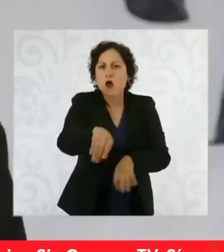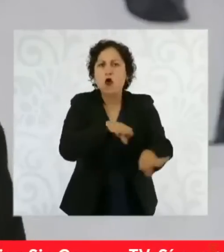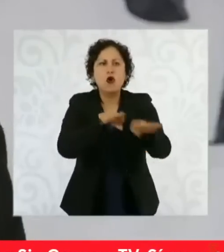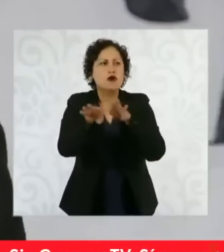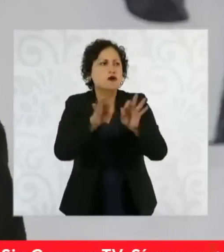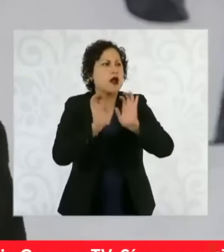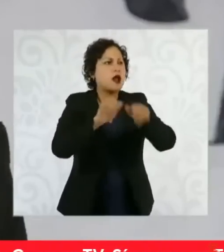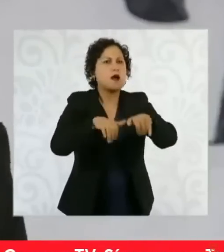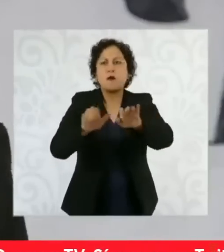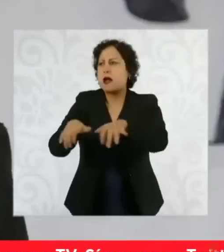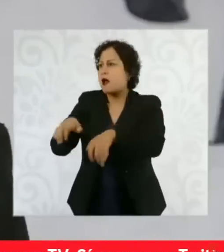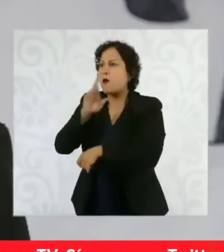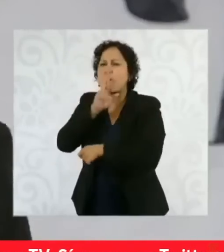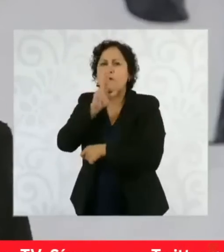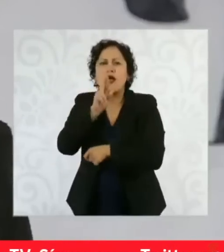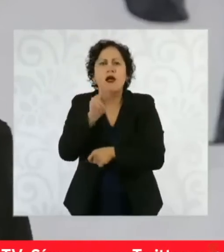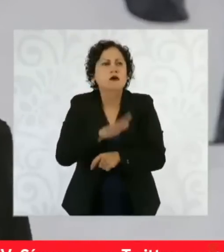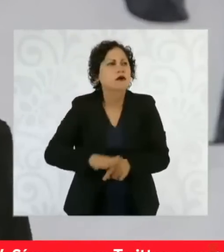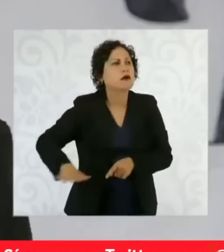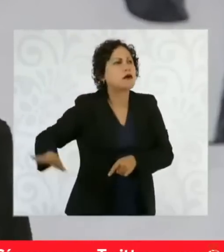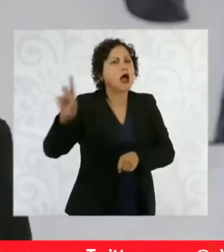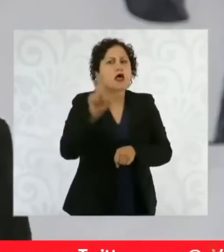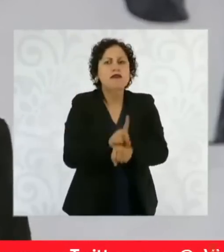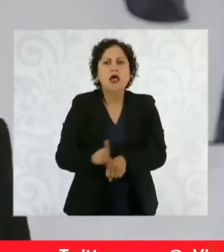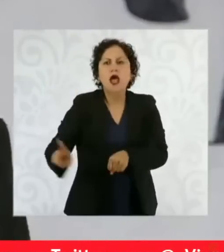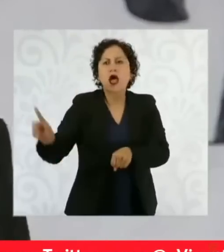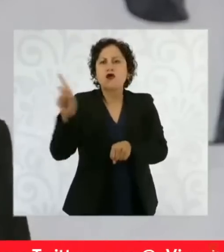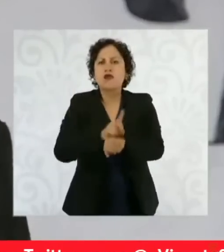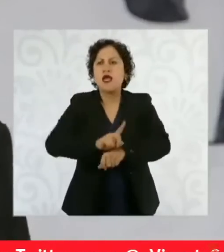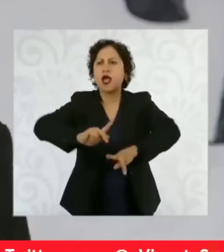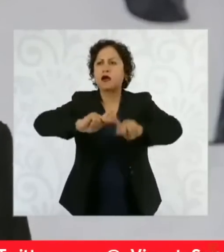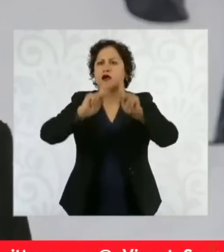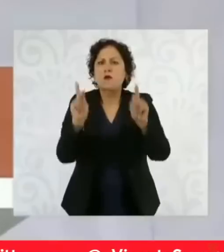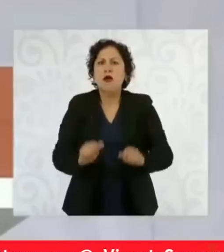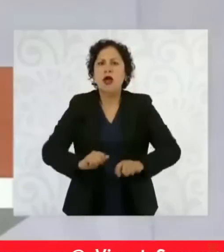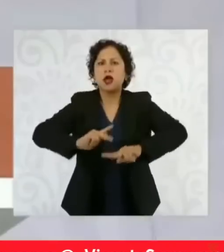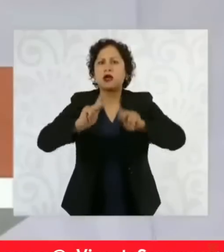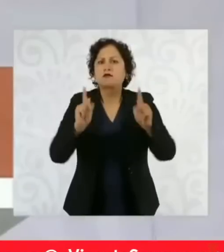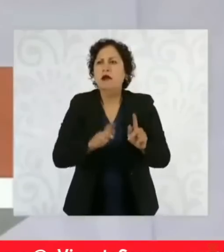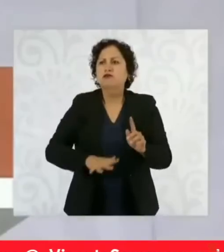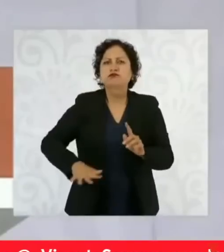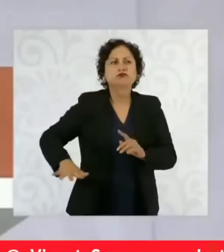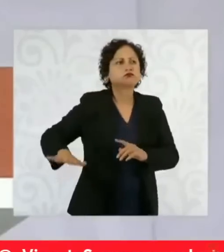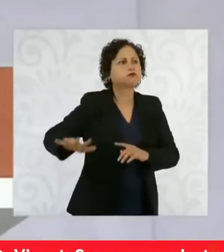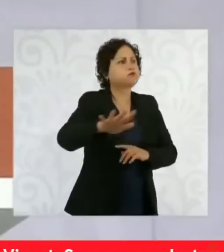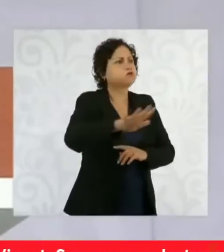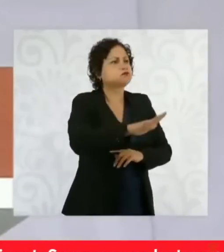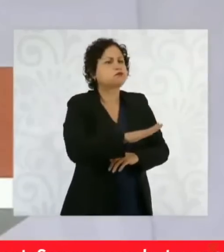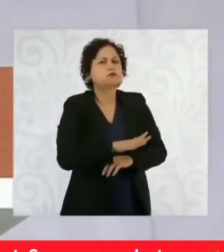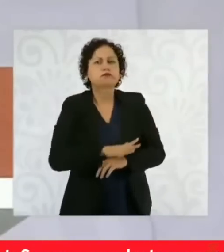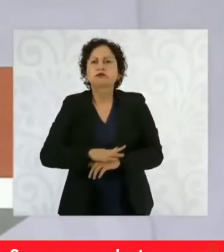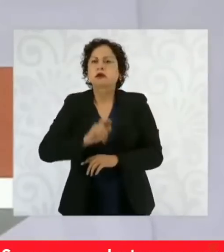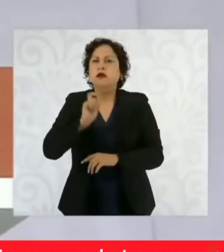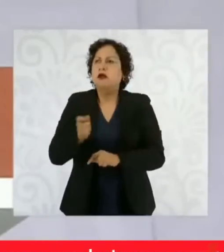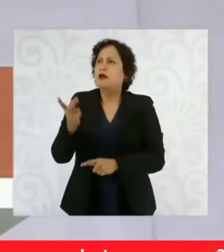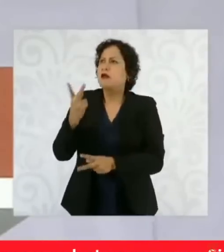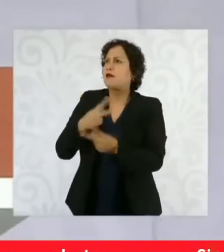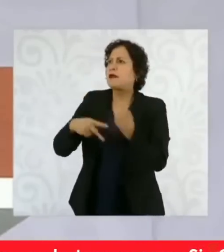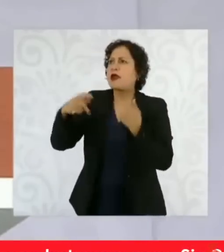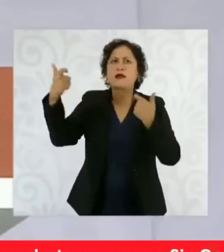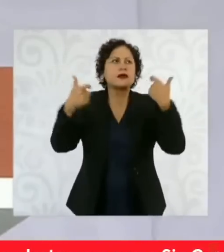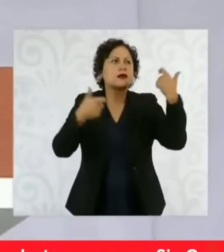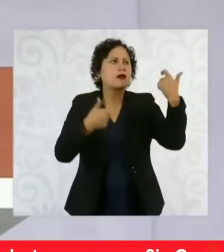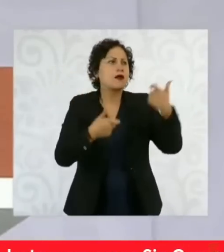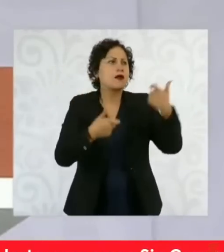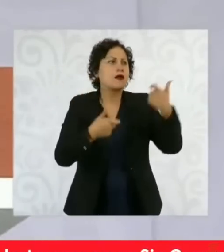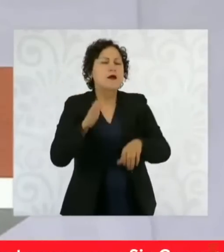los días y hay un ambiente propicio para la inversión. Estamos recuperando además el sentido